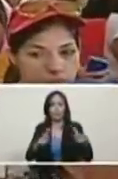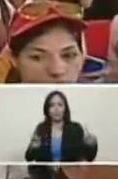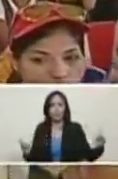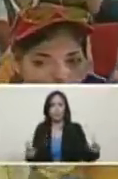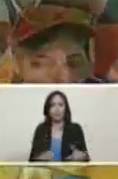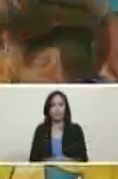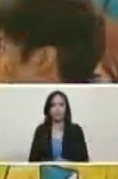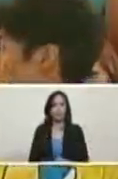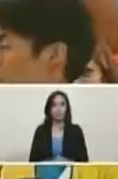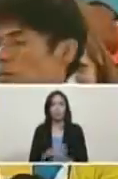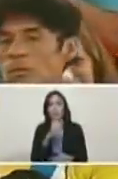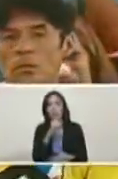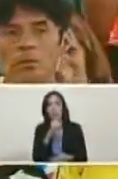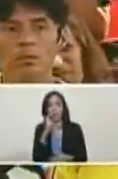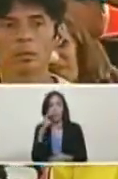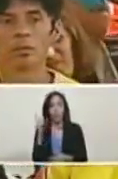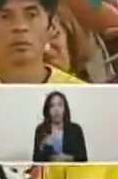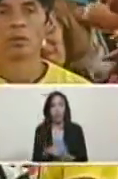Tengo que informar